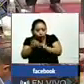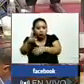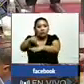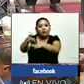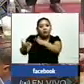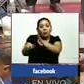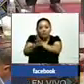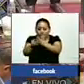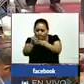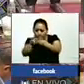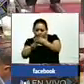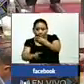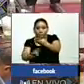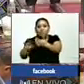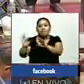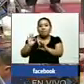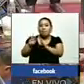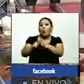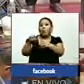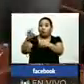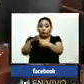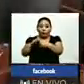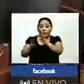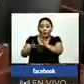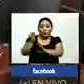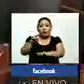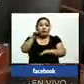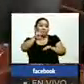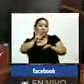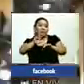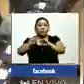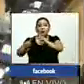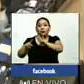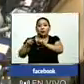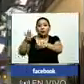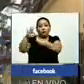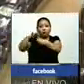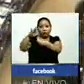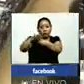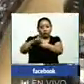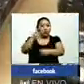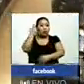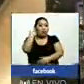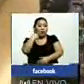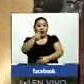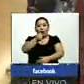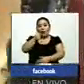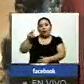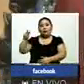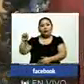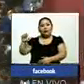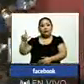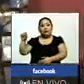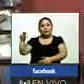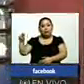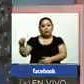diputados para superarlos con una mayoría calificada de 56 votos. Nelson Quinteros, Noticiero